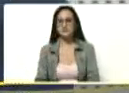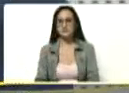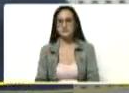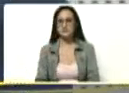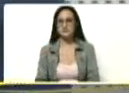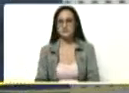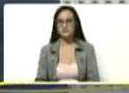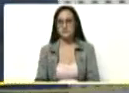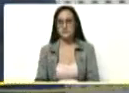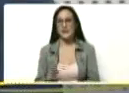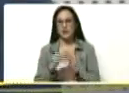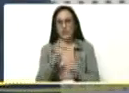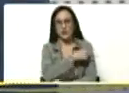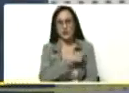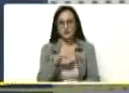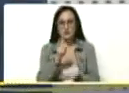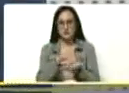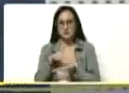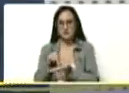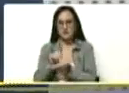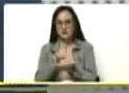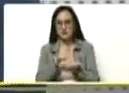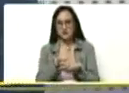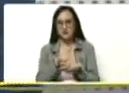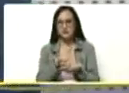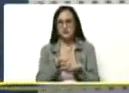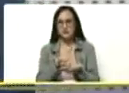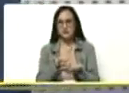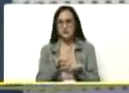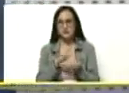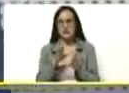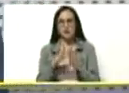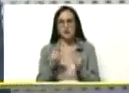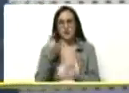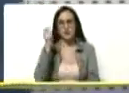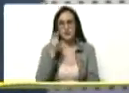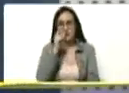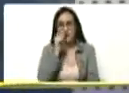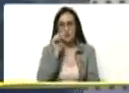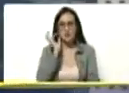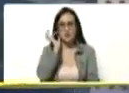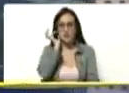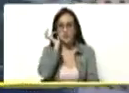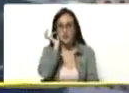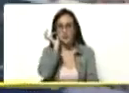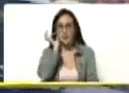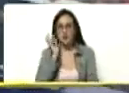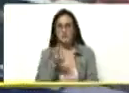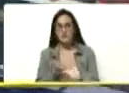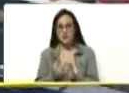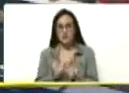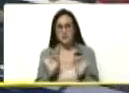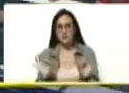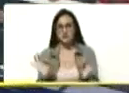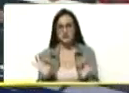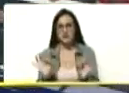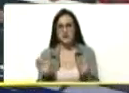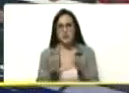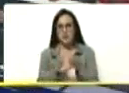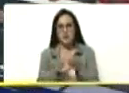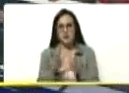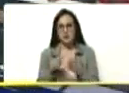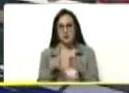A todas las delegaciones presentes, a nuestros diputados, diputados, invitados especiales, compañeros